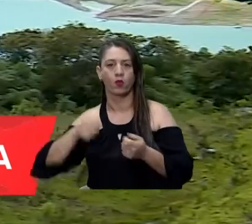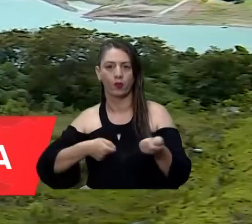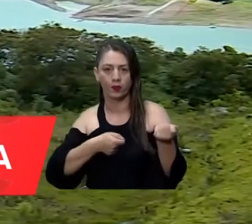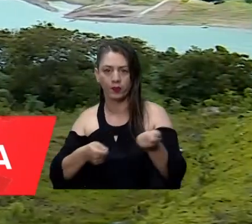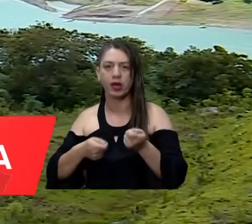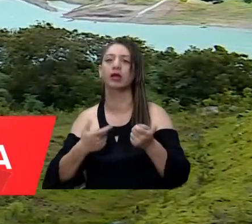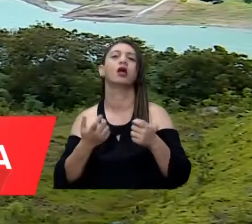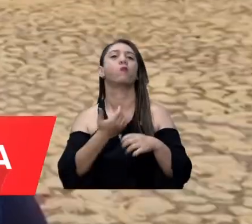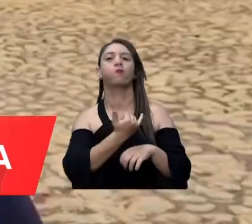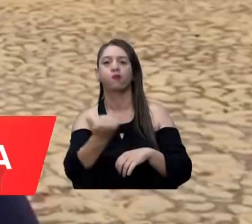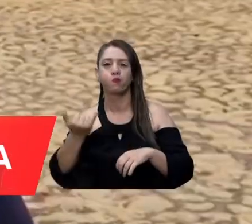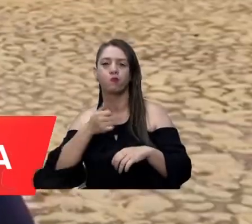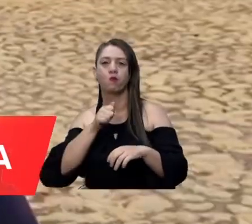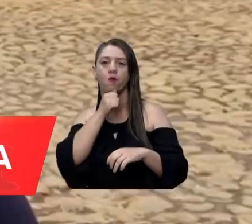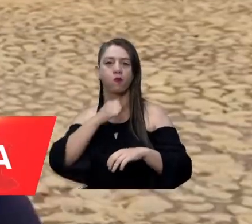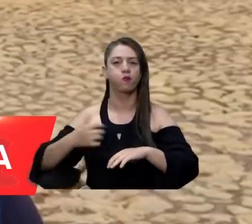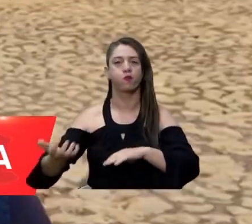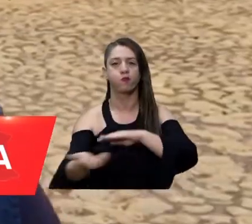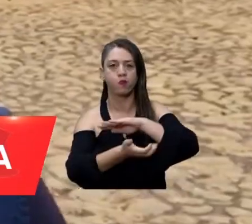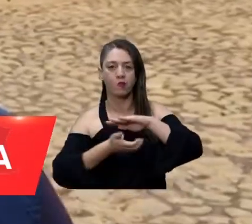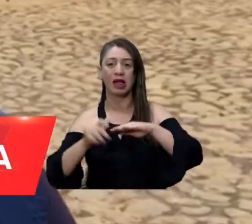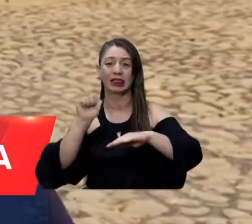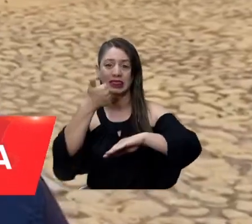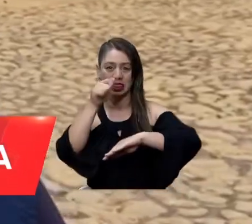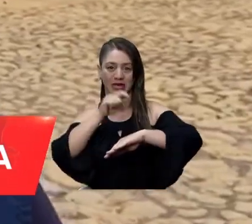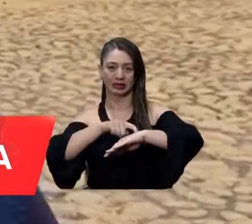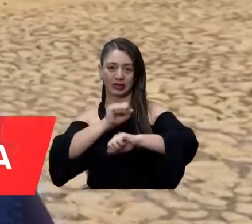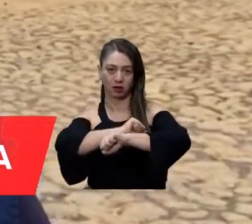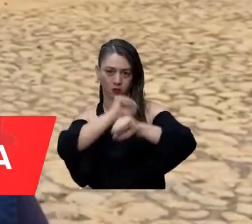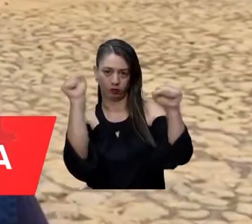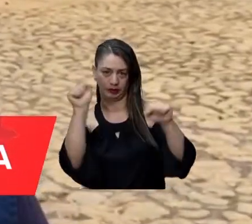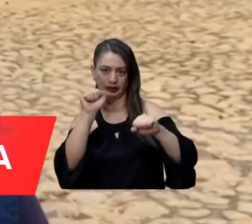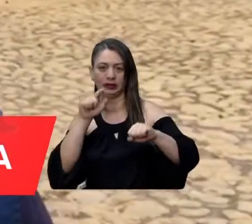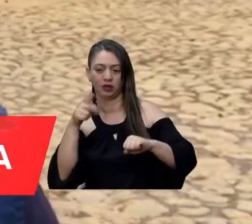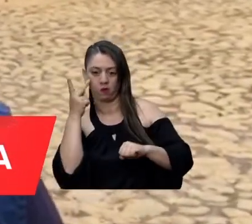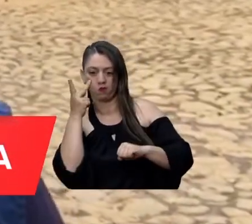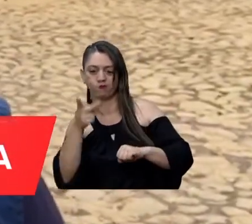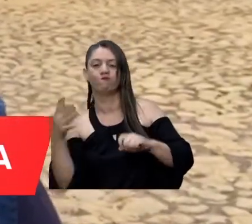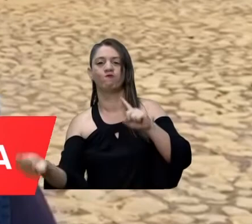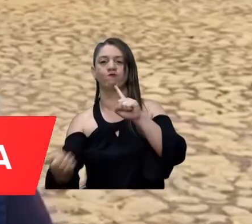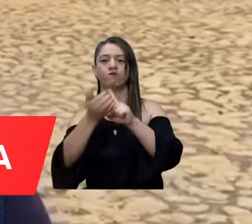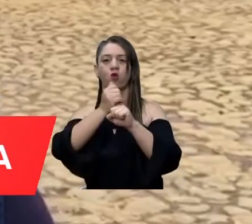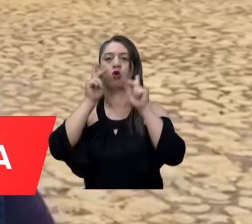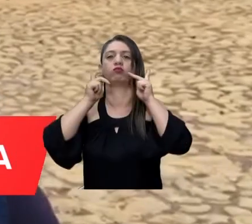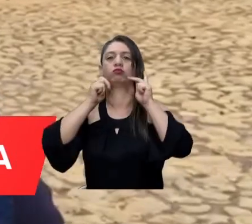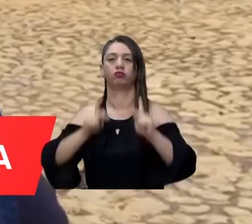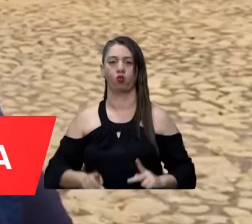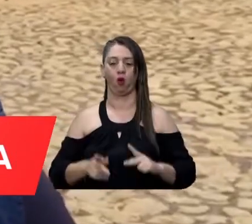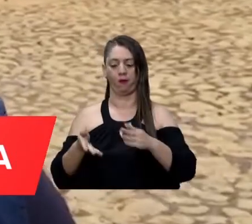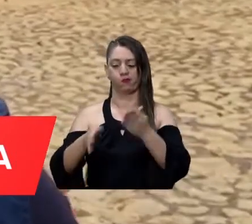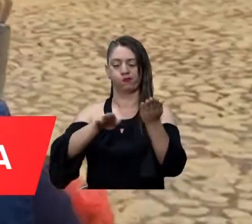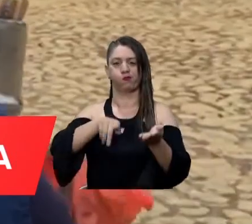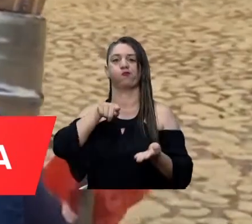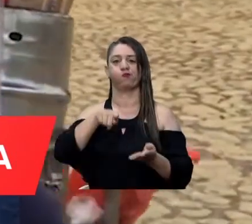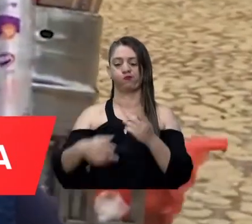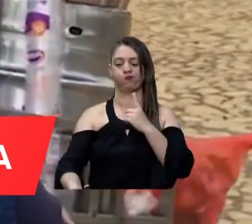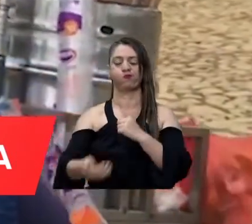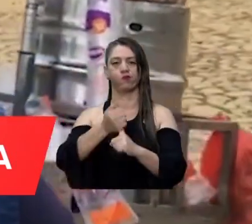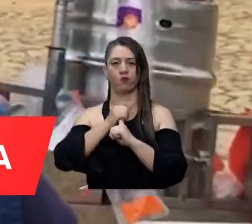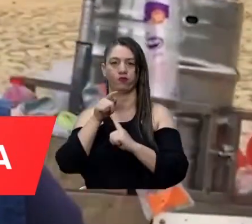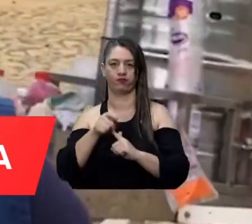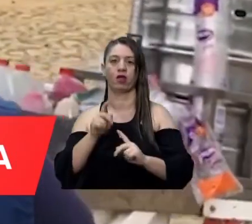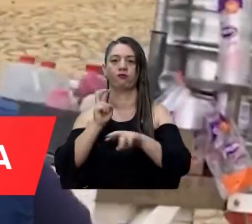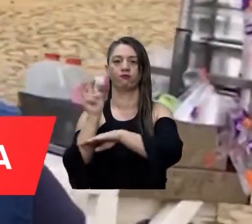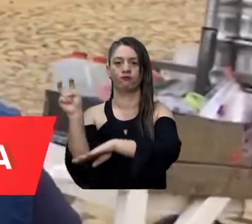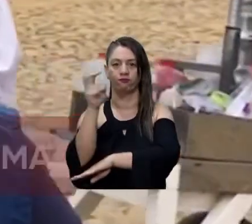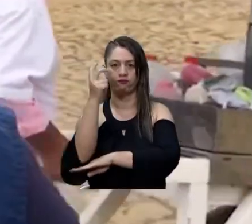Inspección Fluvial. A las 10:05 de la mañana se hace el avistamiento del cuerpo, el cual queda a disposición de la